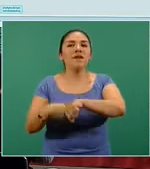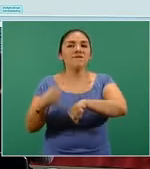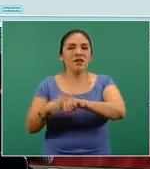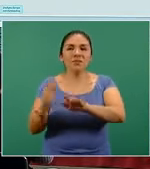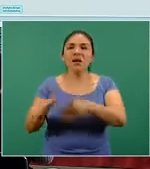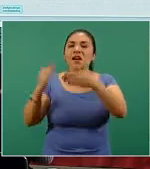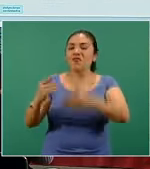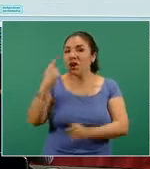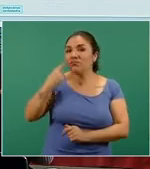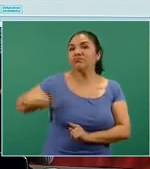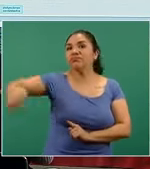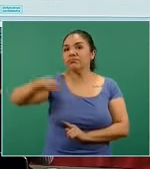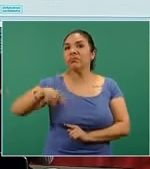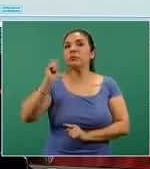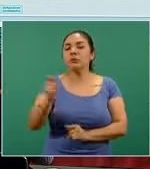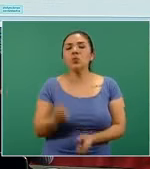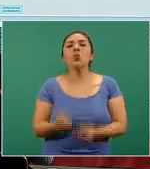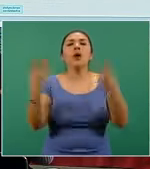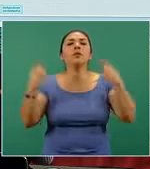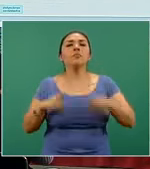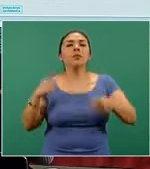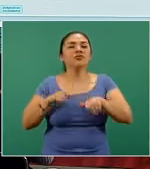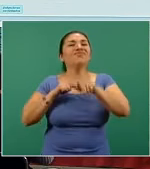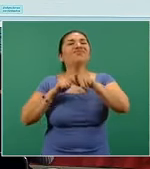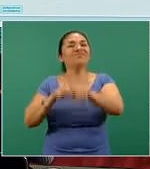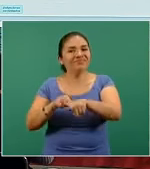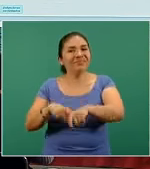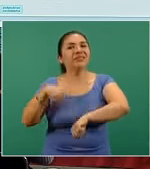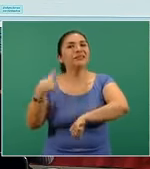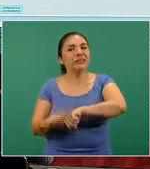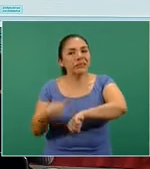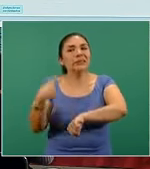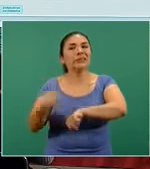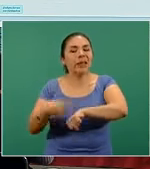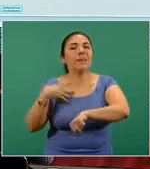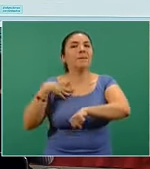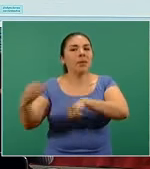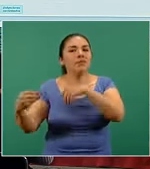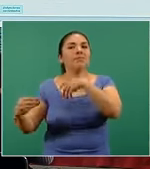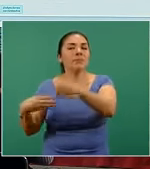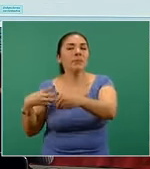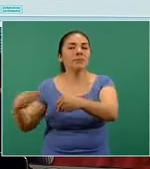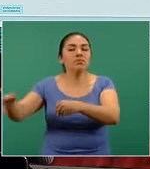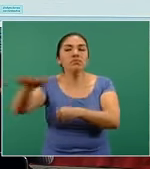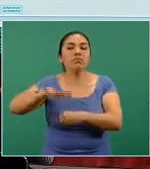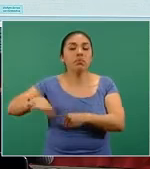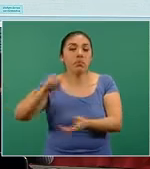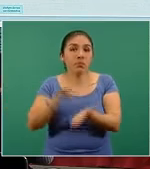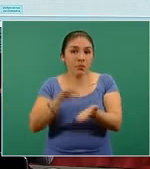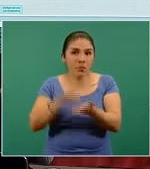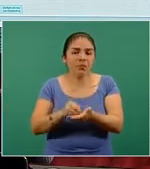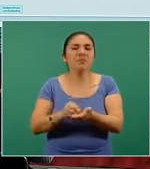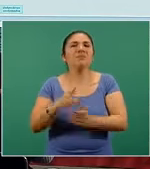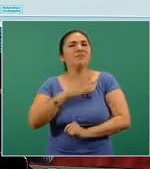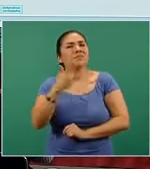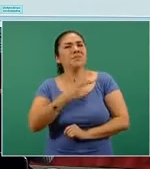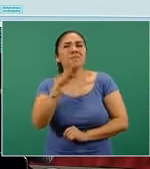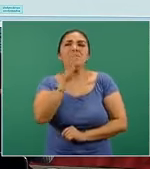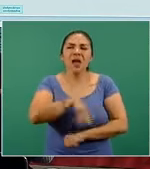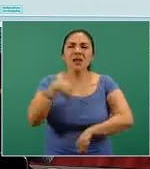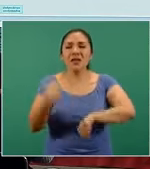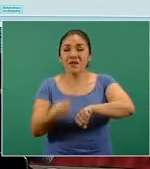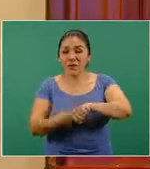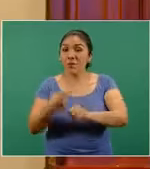nos referimos, es decir, la cantidad de personas que continúan contagiándose, que continúan expresando enfermedad y que